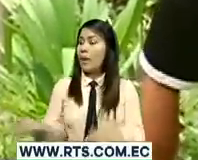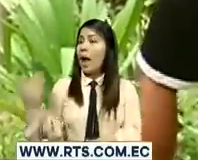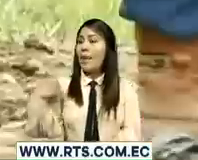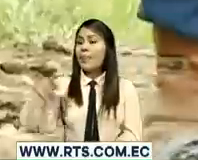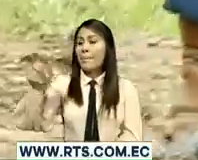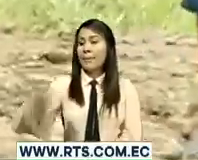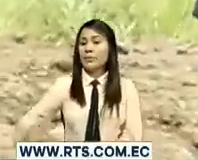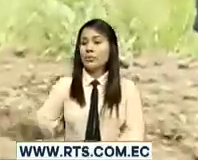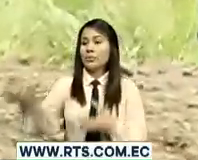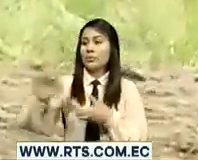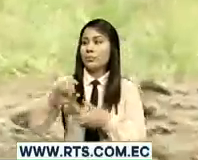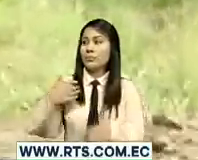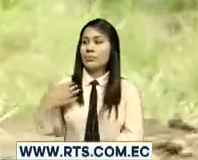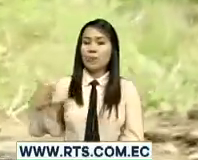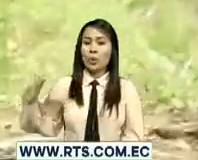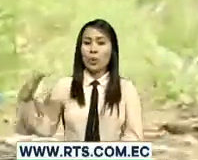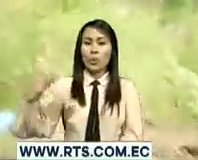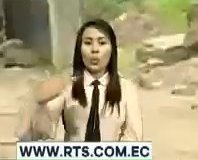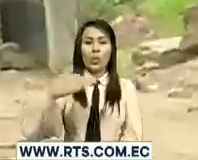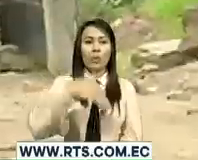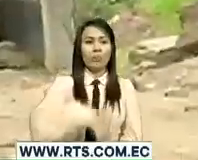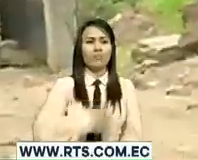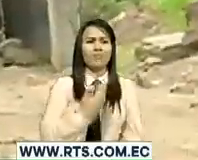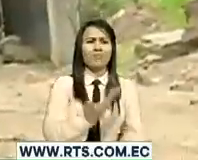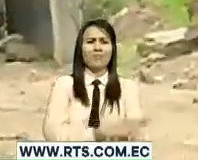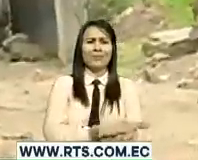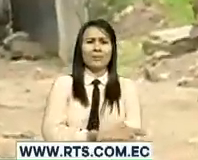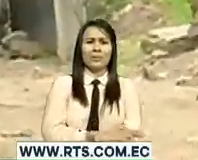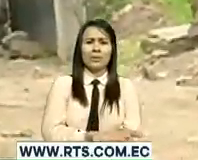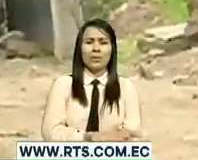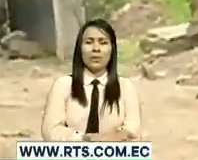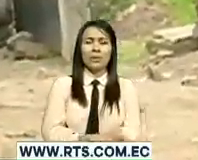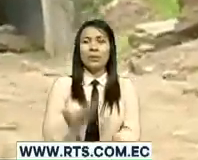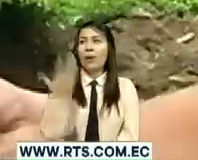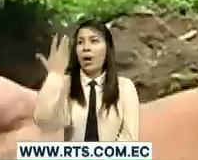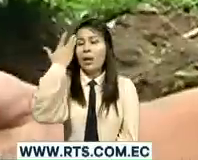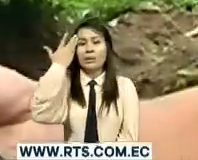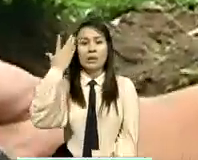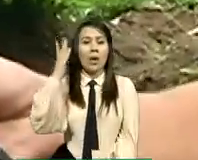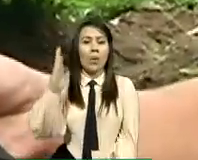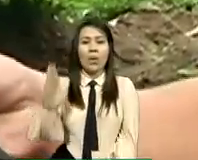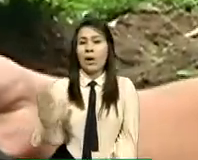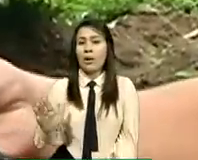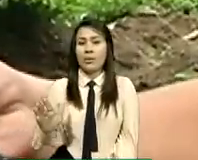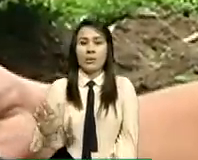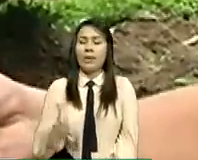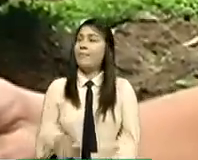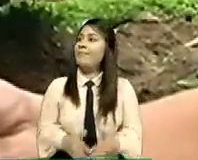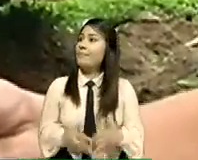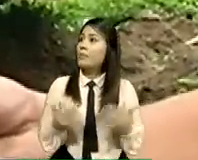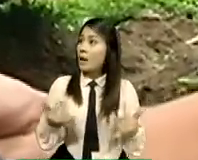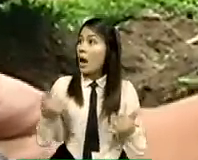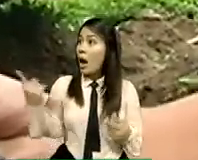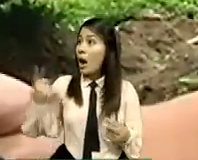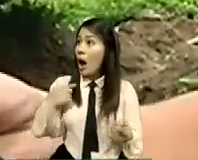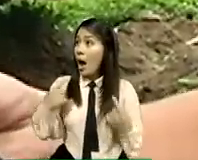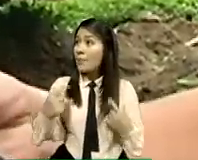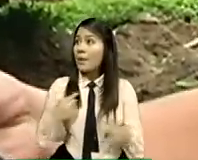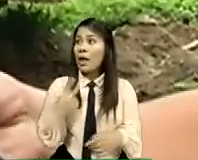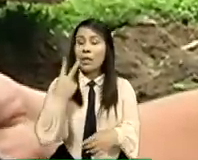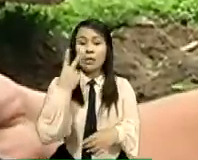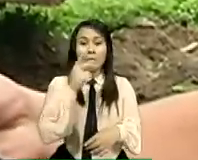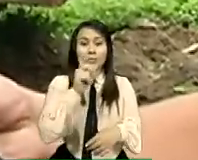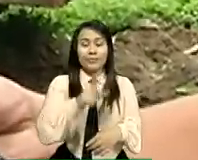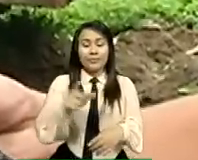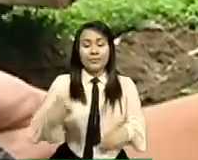es que iban a realizar una carrera y después perdieron el conocimiento. Bueno, aparentemente es dos ciudadanos